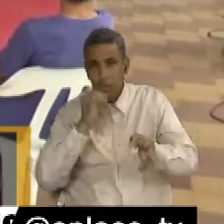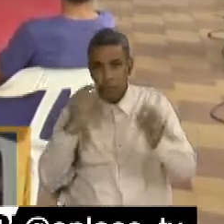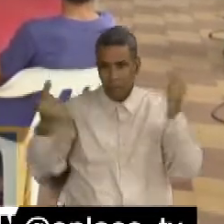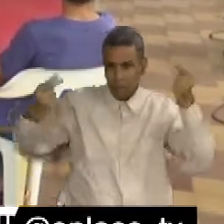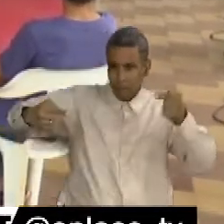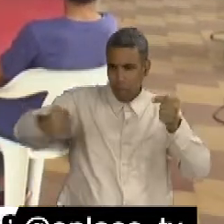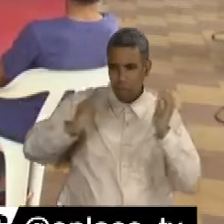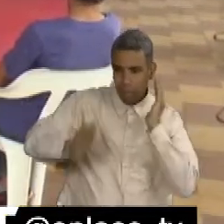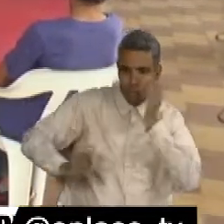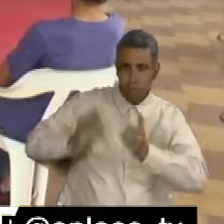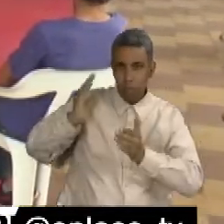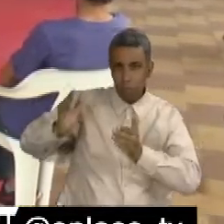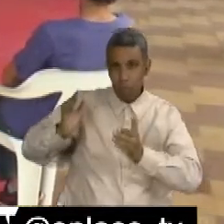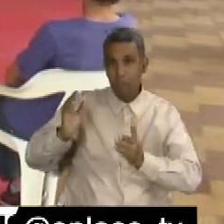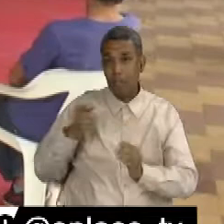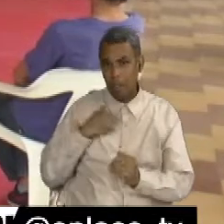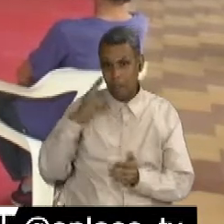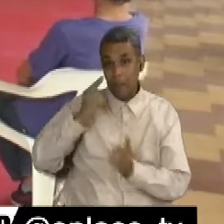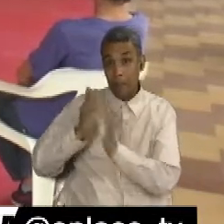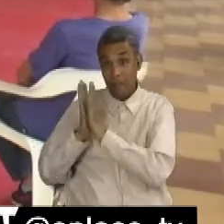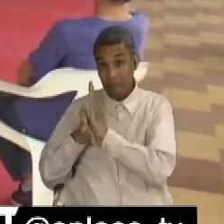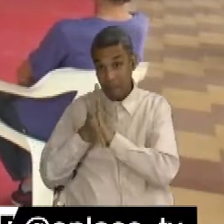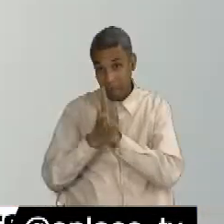Mauricio Quiñones.